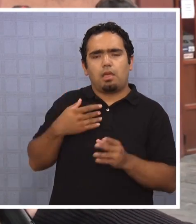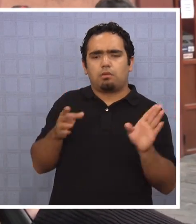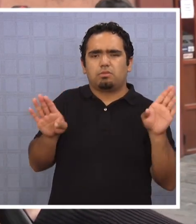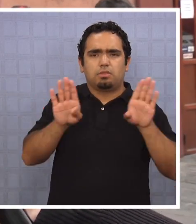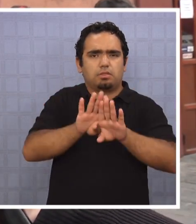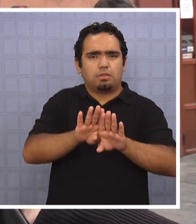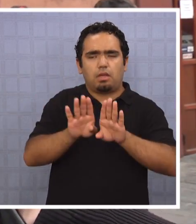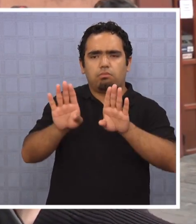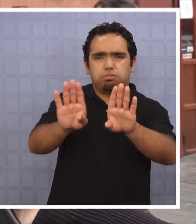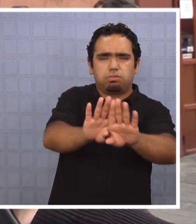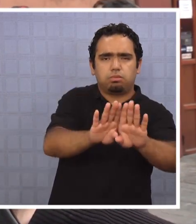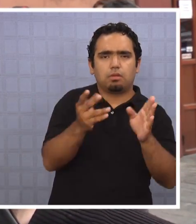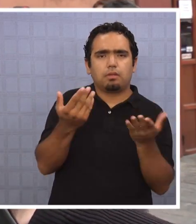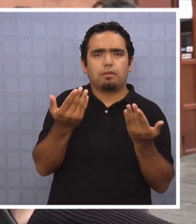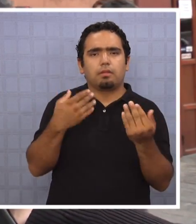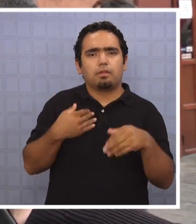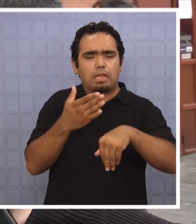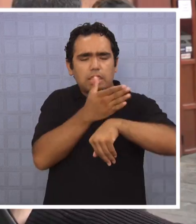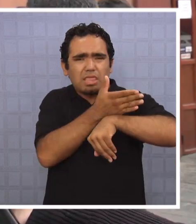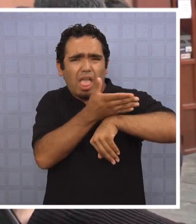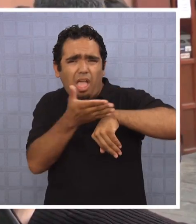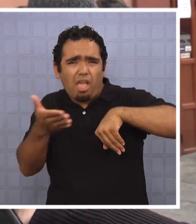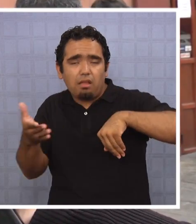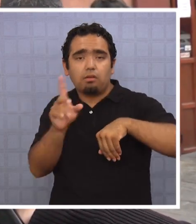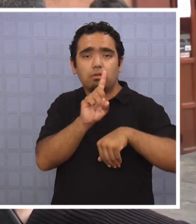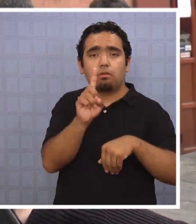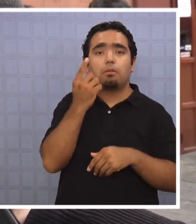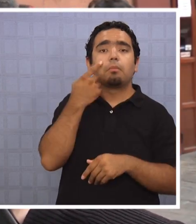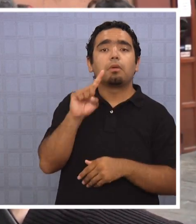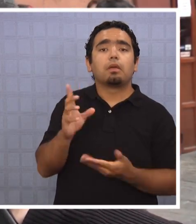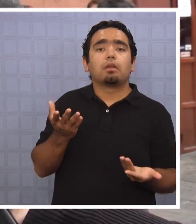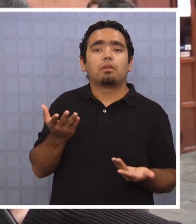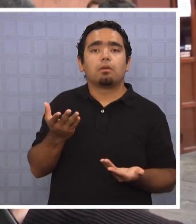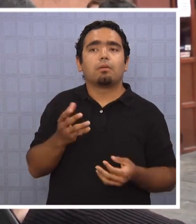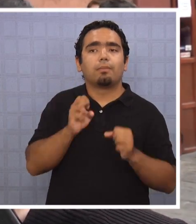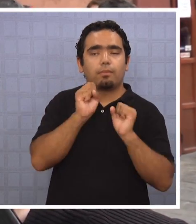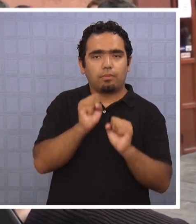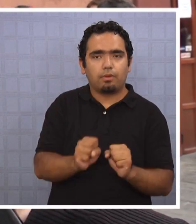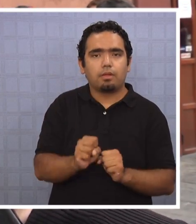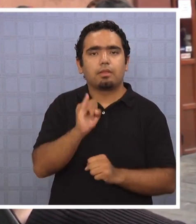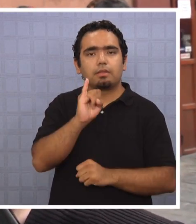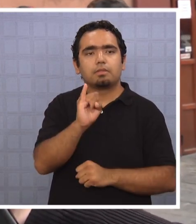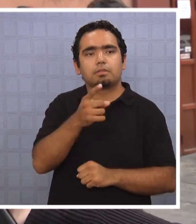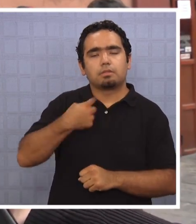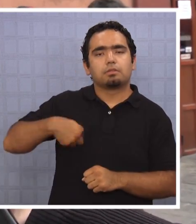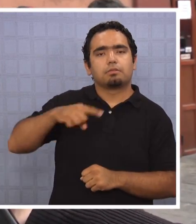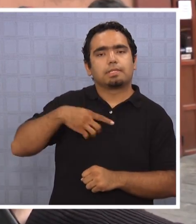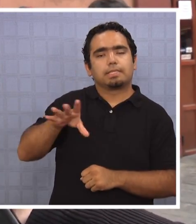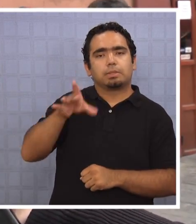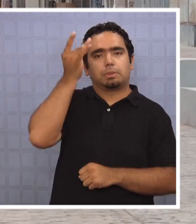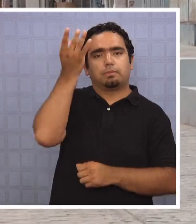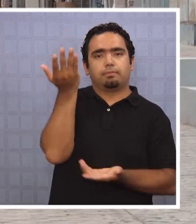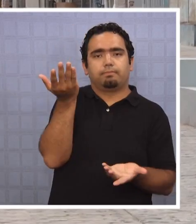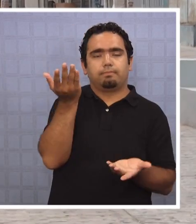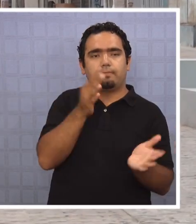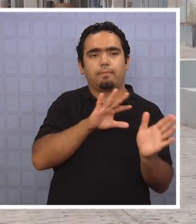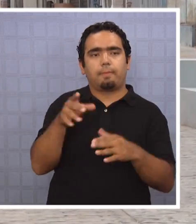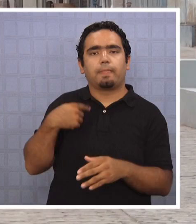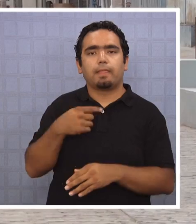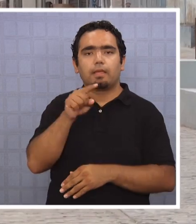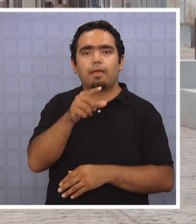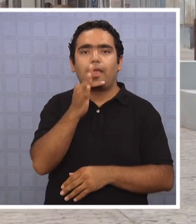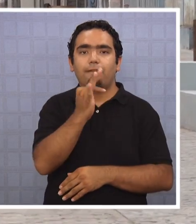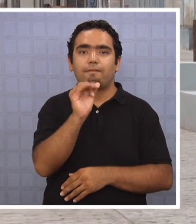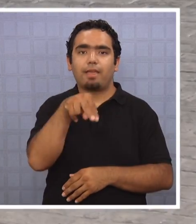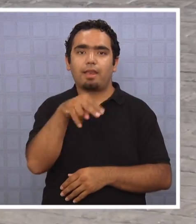el cierre extremado de esta obra. No se ha tardado demasiado la obra, pero nos puede a nosotros servir de lección. Las obras cuentan